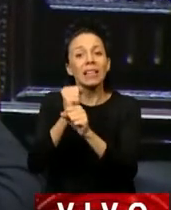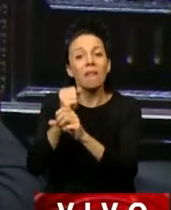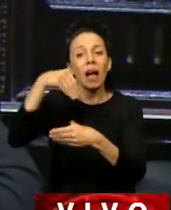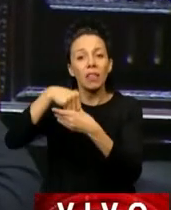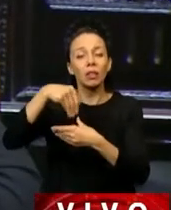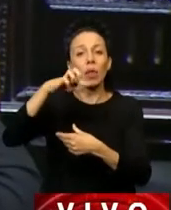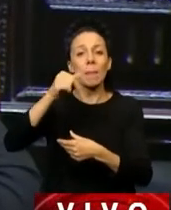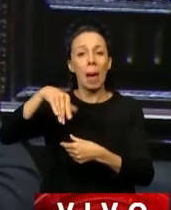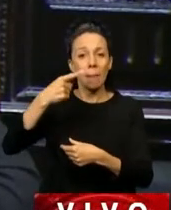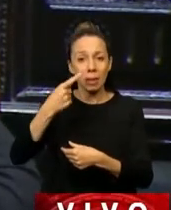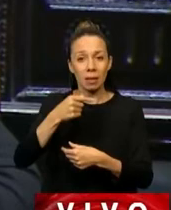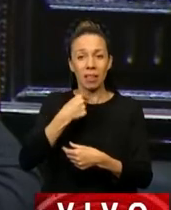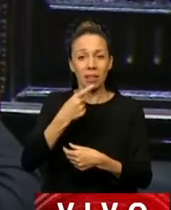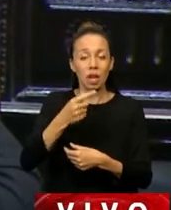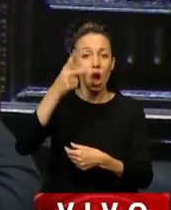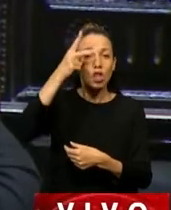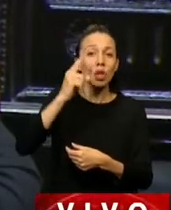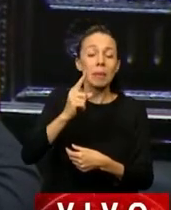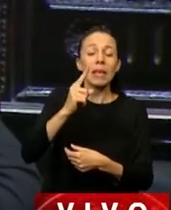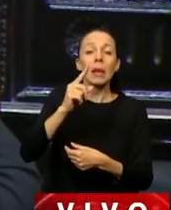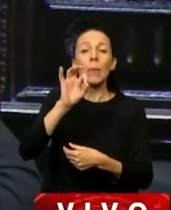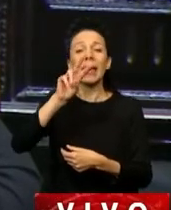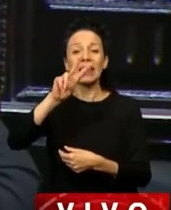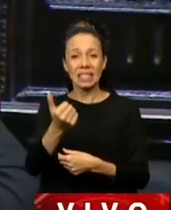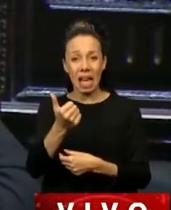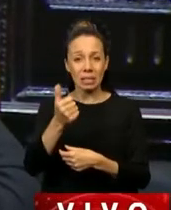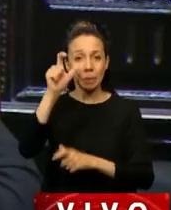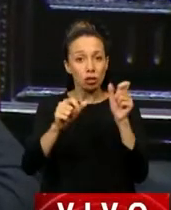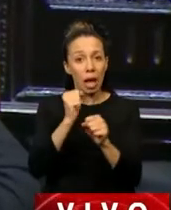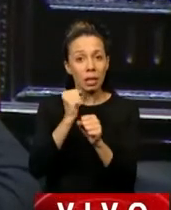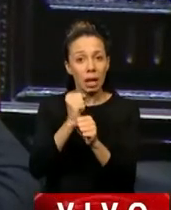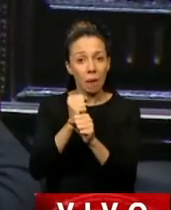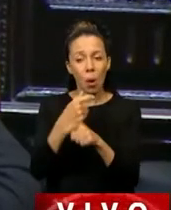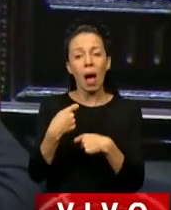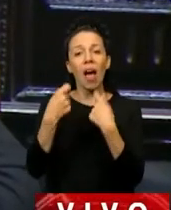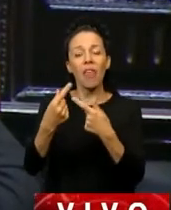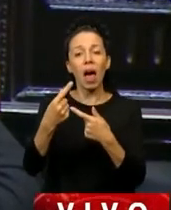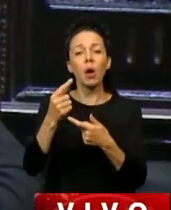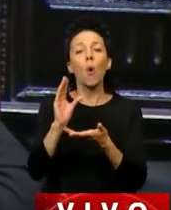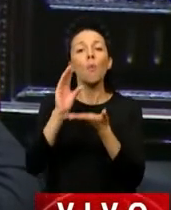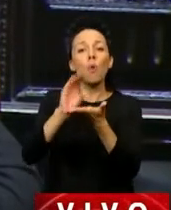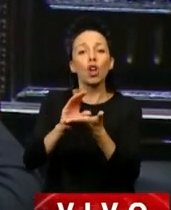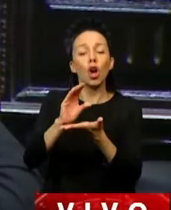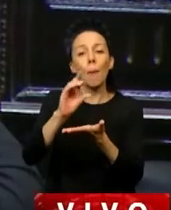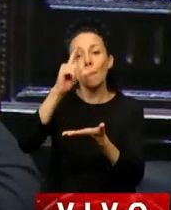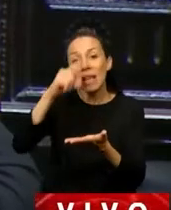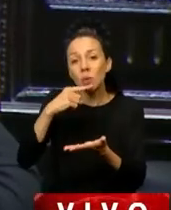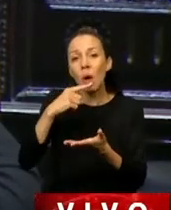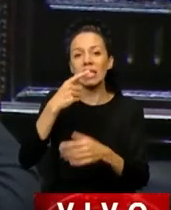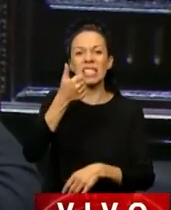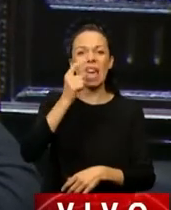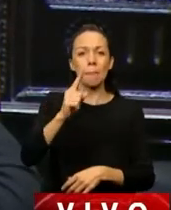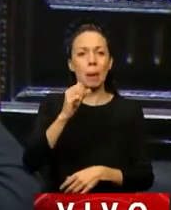decir, 8.026 trabajadoras de PAMI, de un bono mensual de 6.000 pesos. ¿Bajo